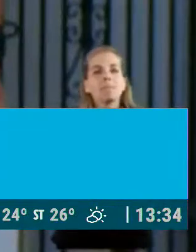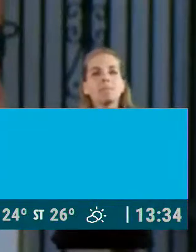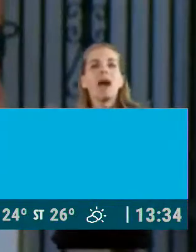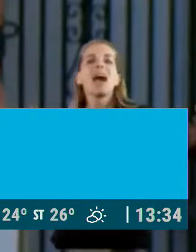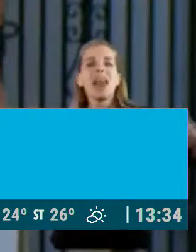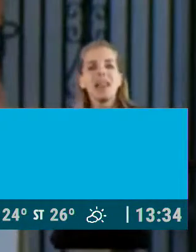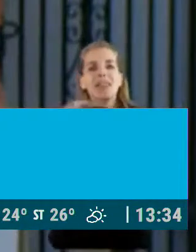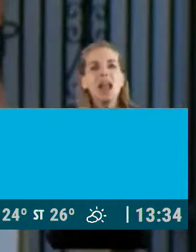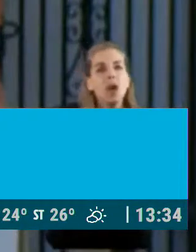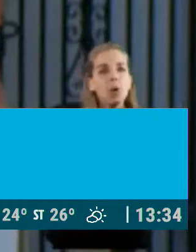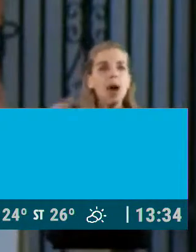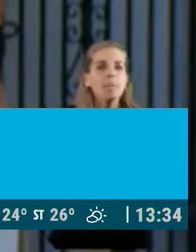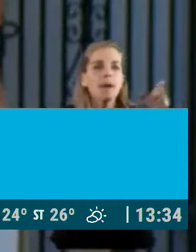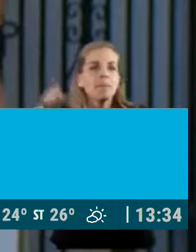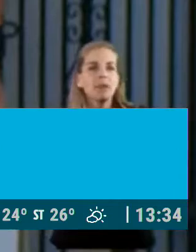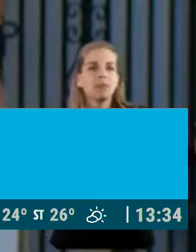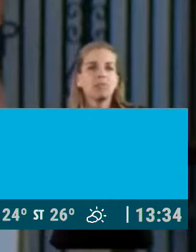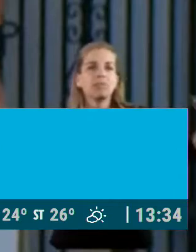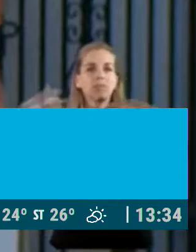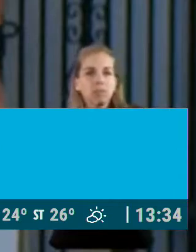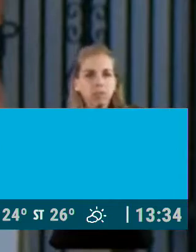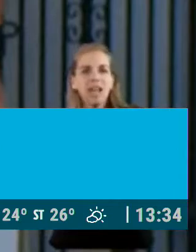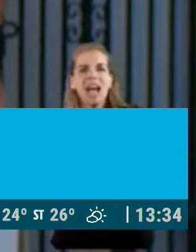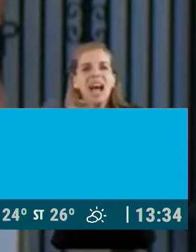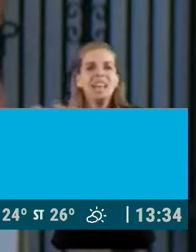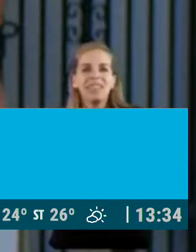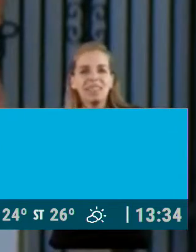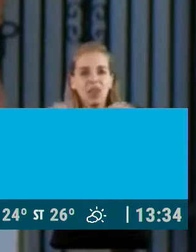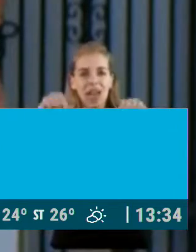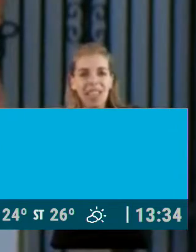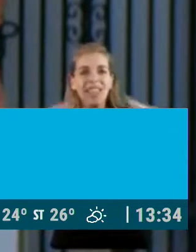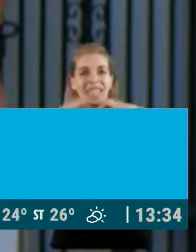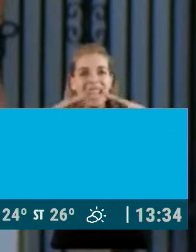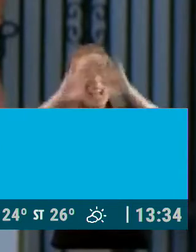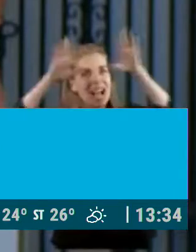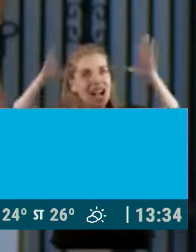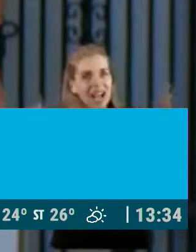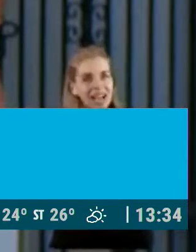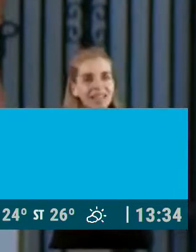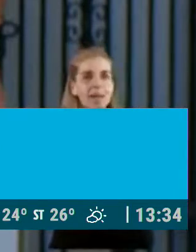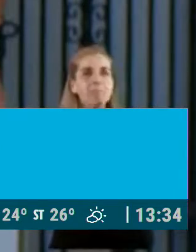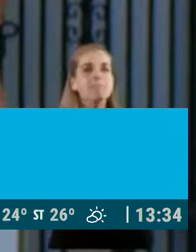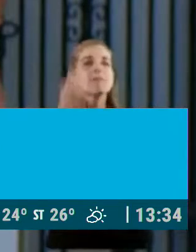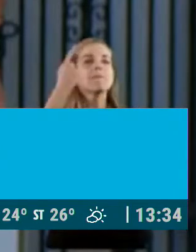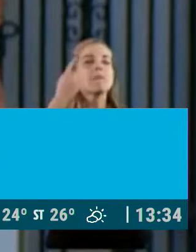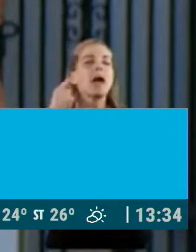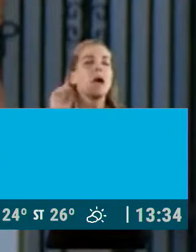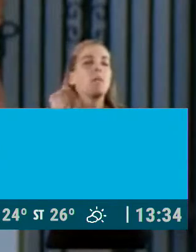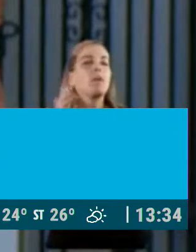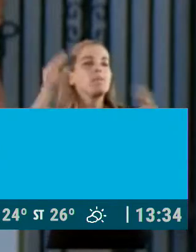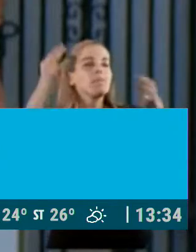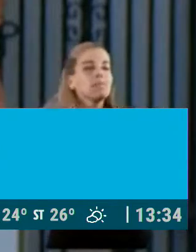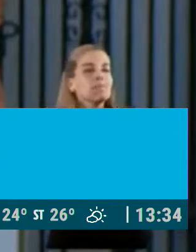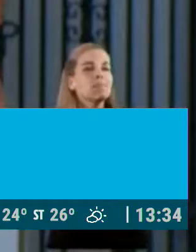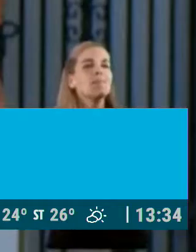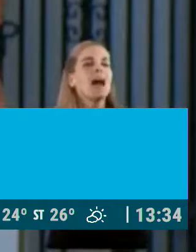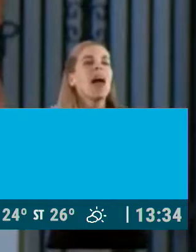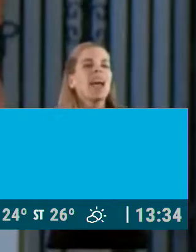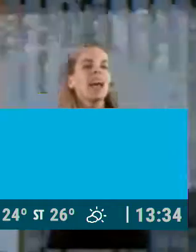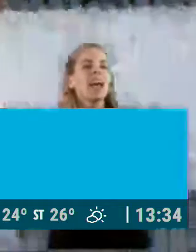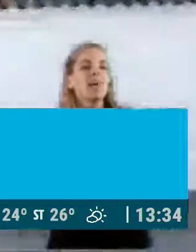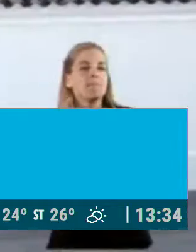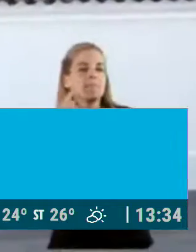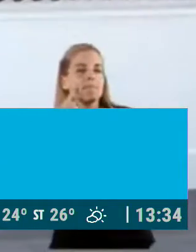de todos y todas. De esta casa partió la primera gran lección de la nación. Para que